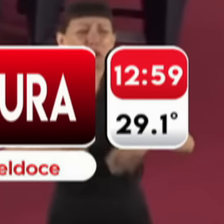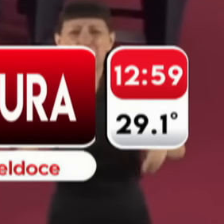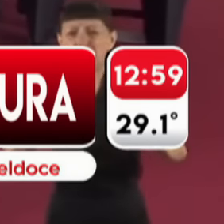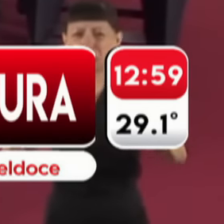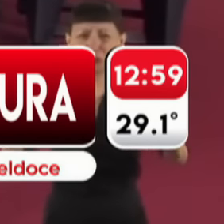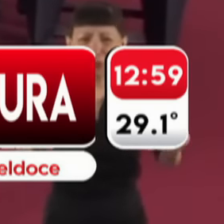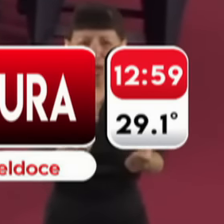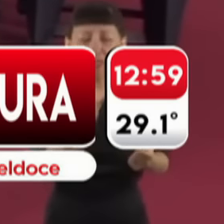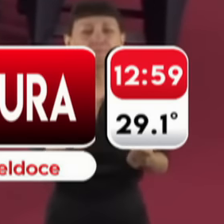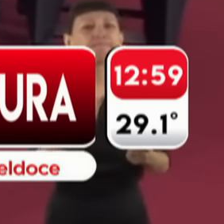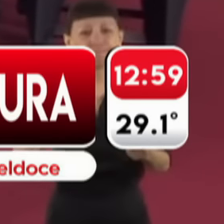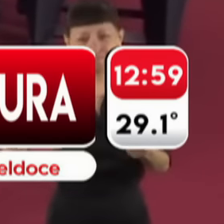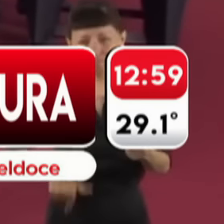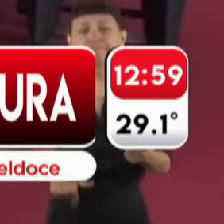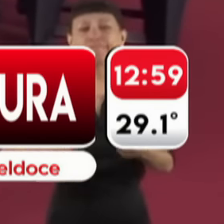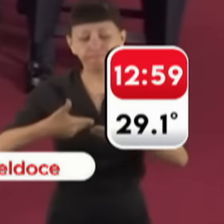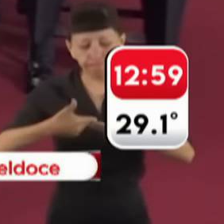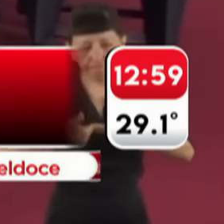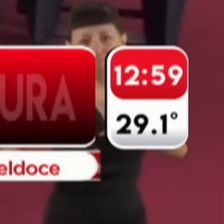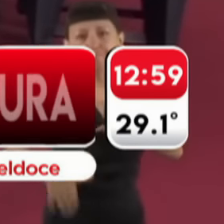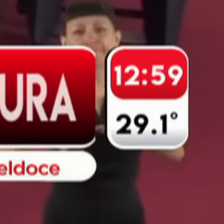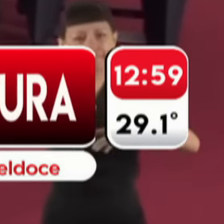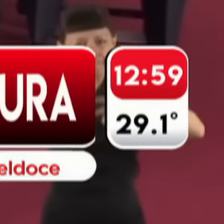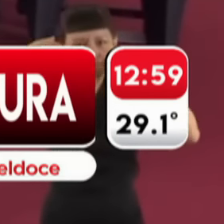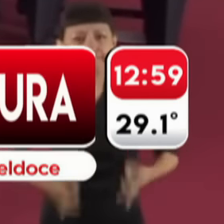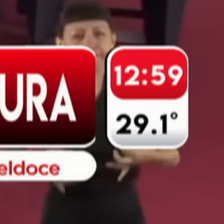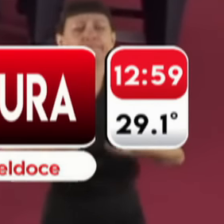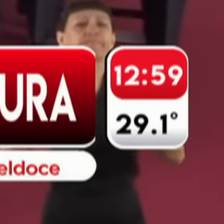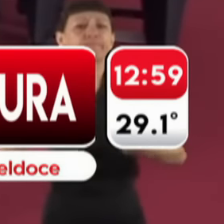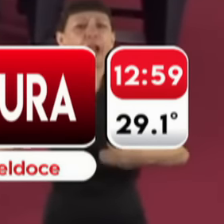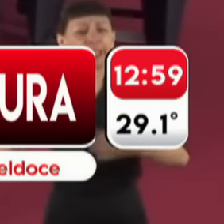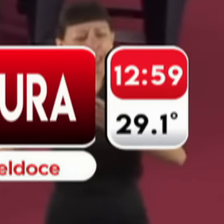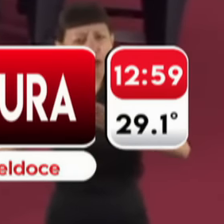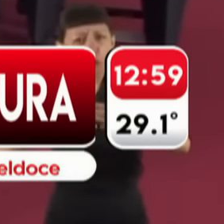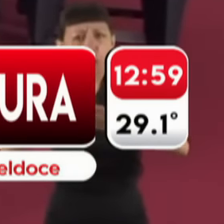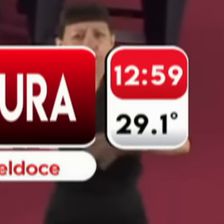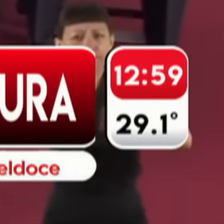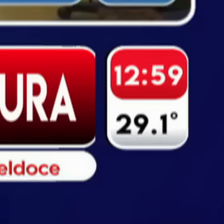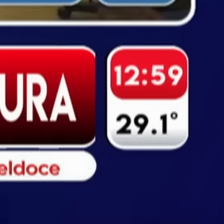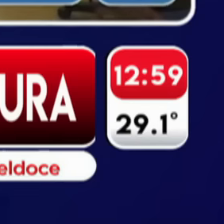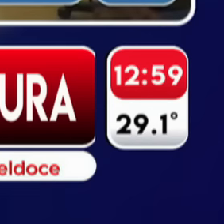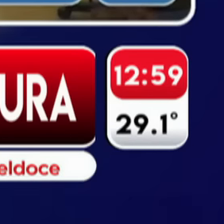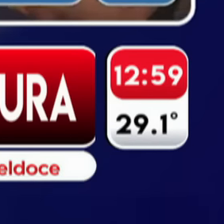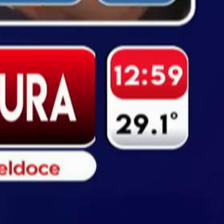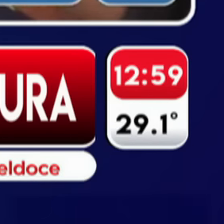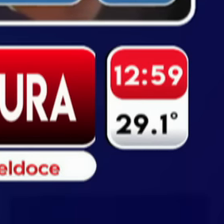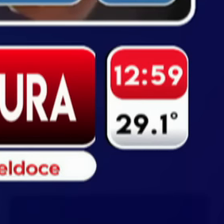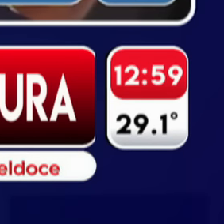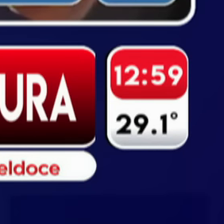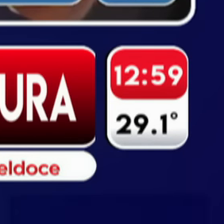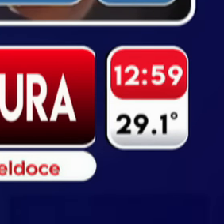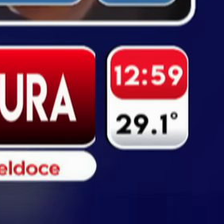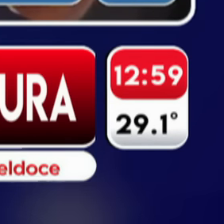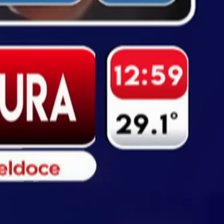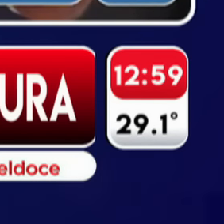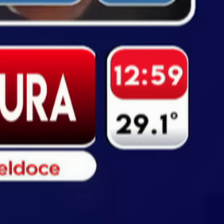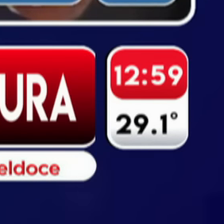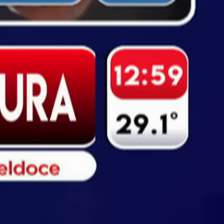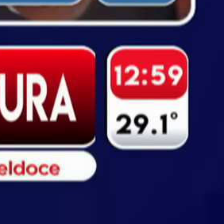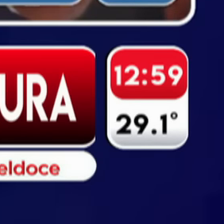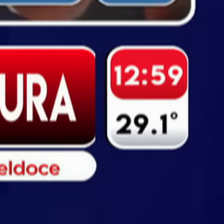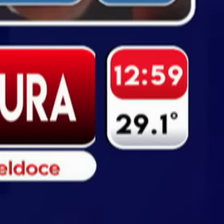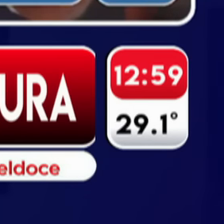con Ferraro para poderle mandar un mensaje y me pareció que era inapropiado, así que no mandé mensaje a nadie hasta